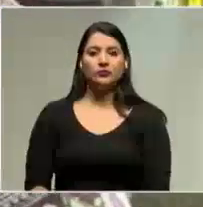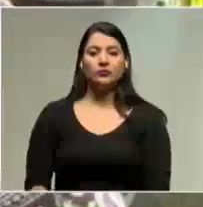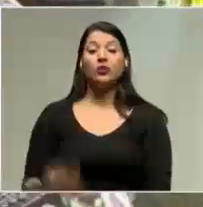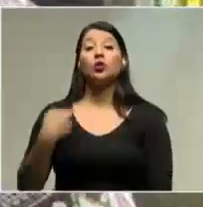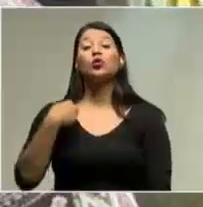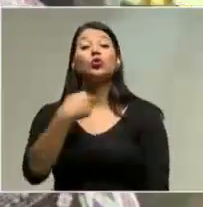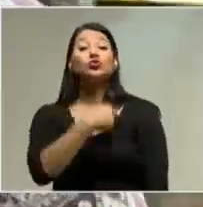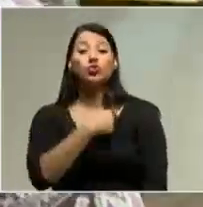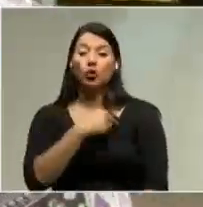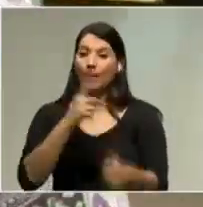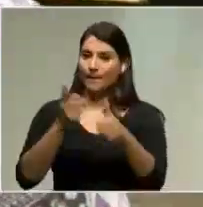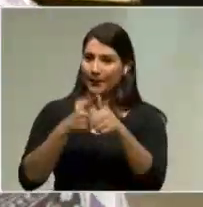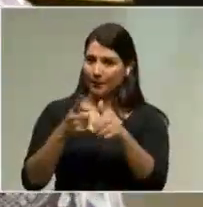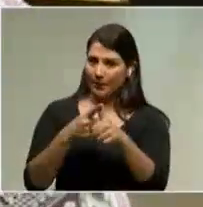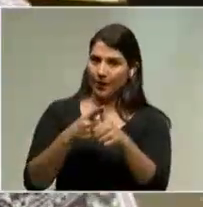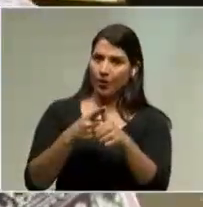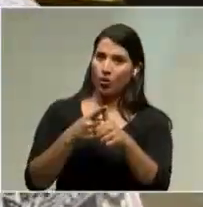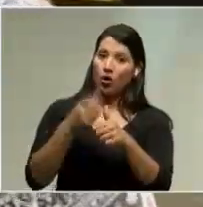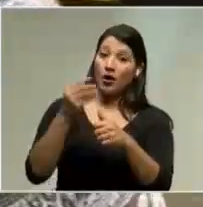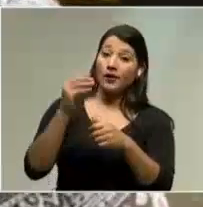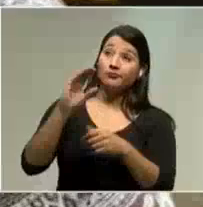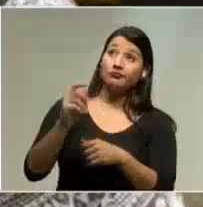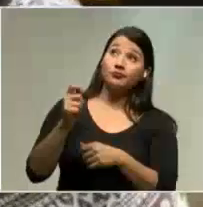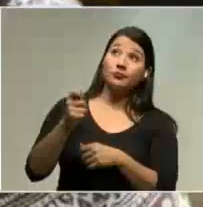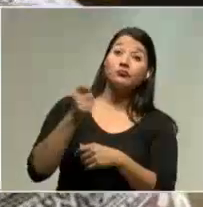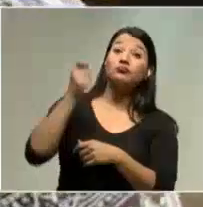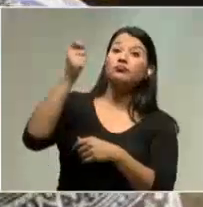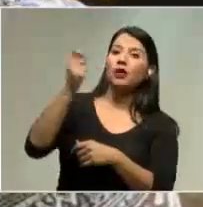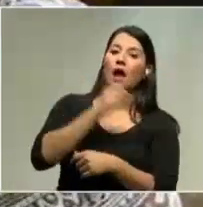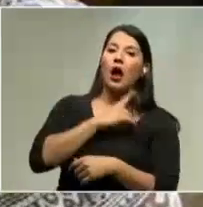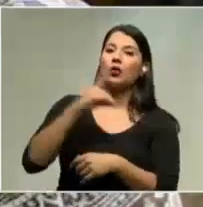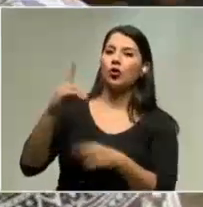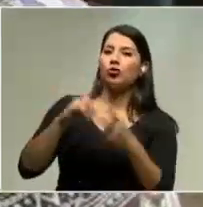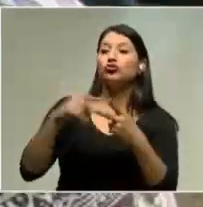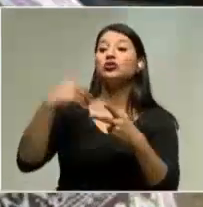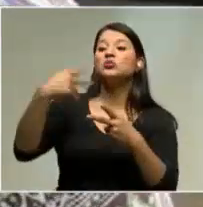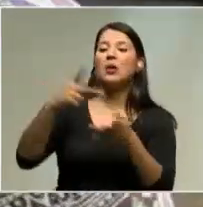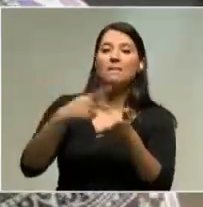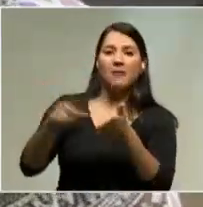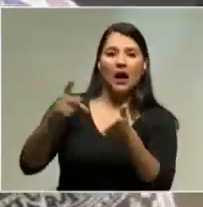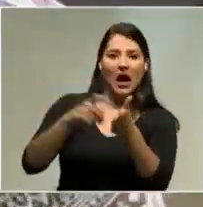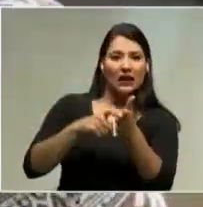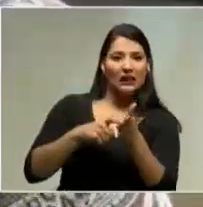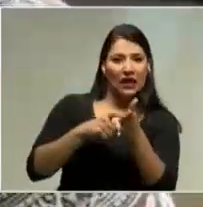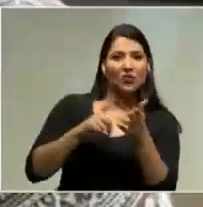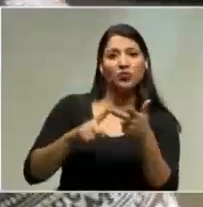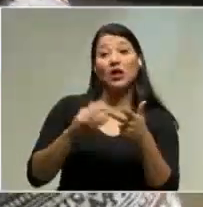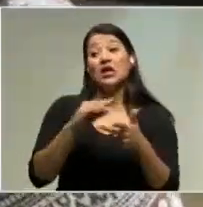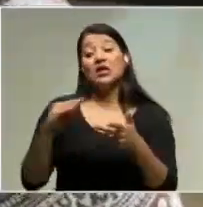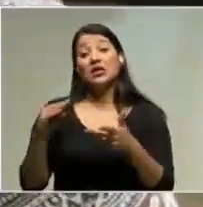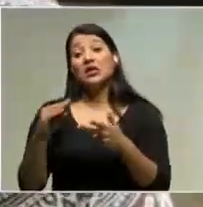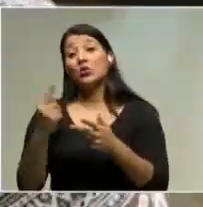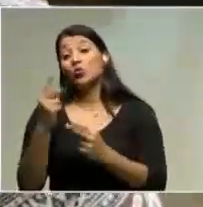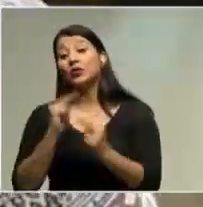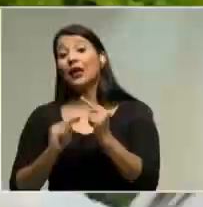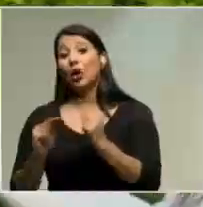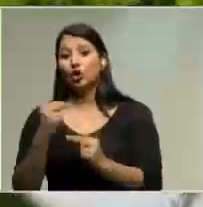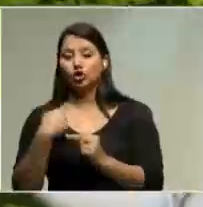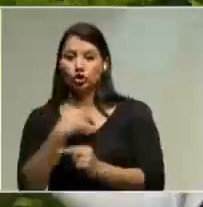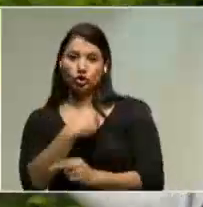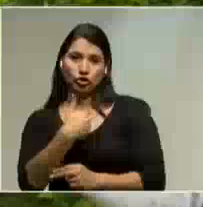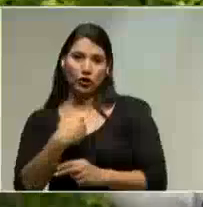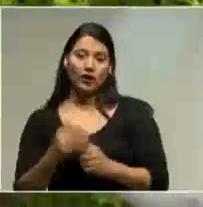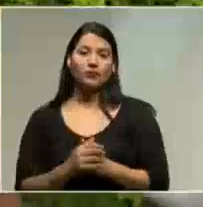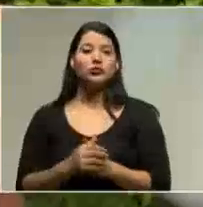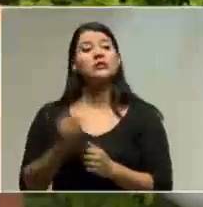Nosotros tenemos primero que todo darle a Dios y después pagando deudas y un negocito que nos montamos. Sí,